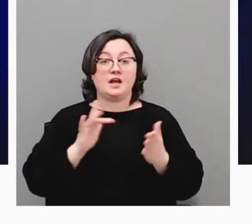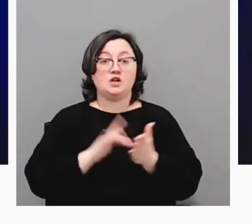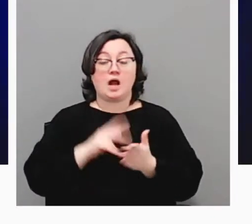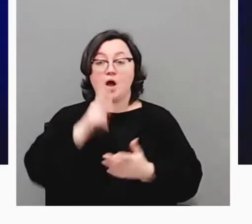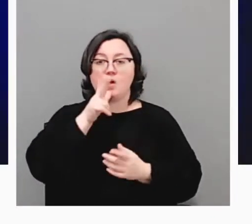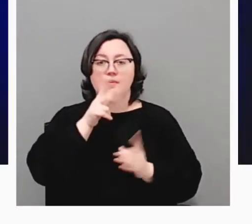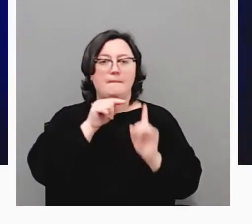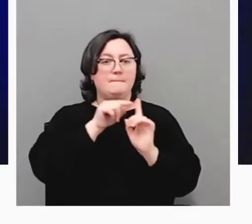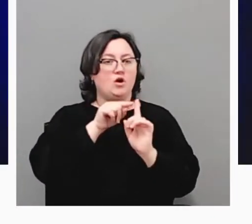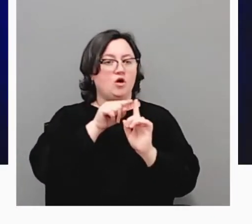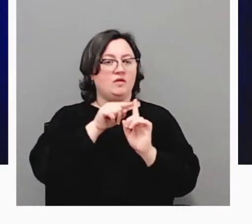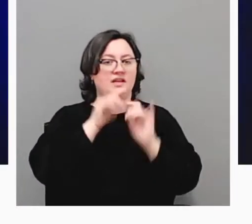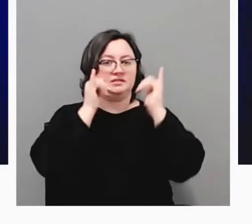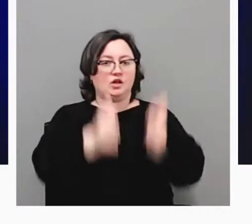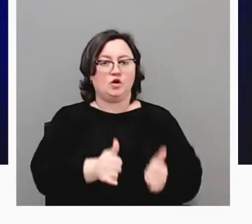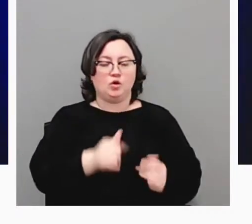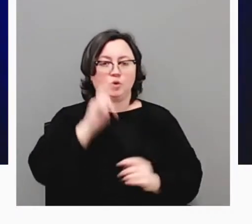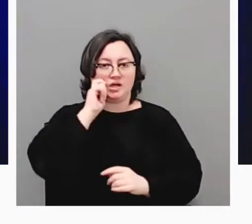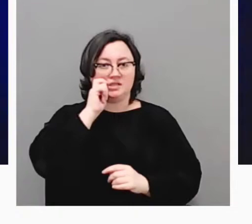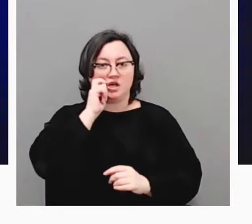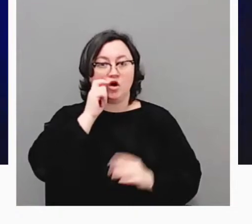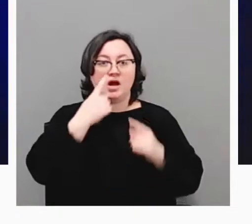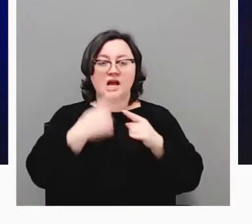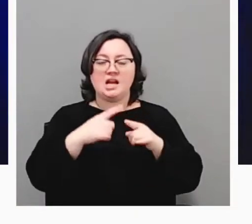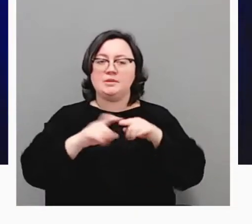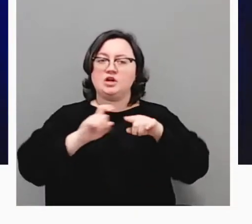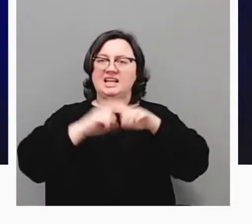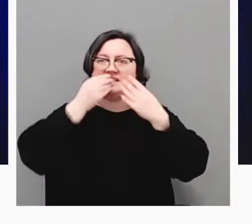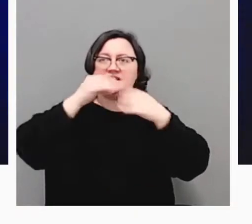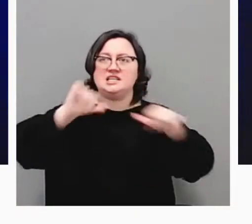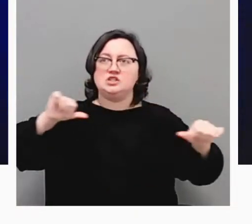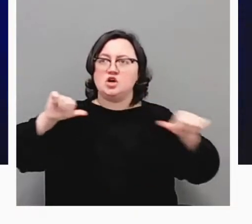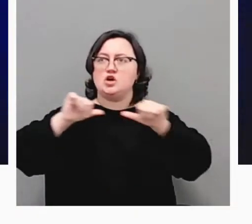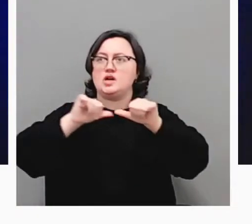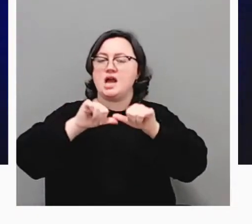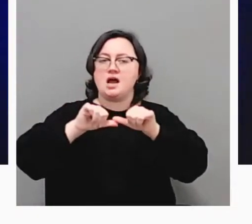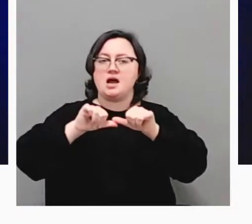destino turístico, encuentre en esos elementos de carácter histórico